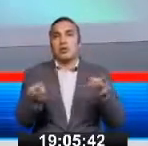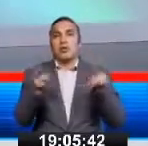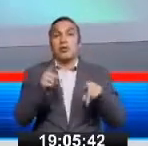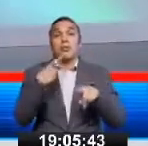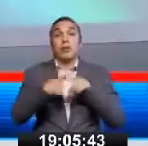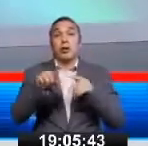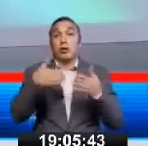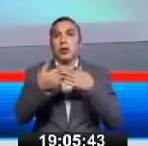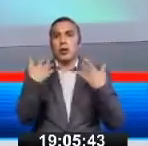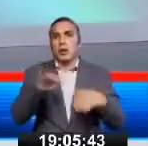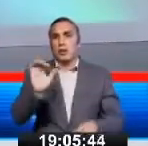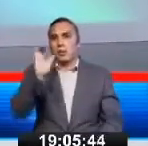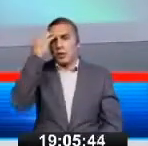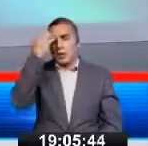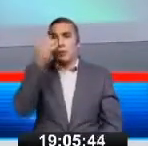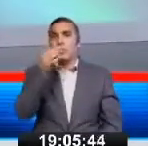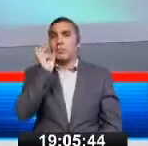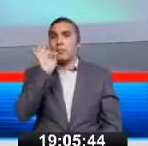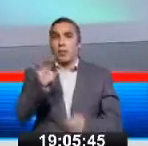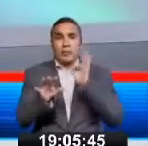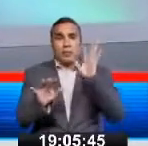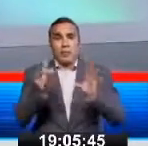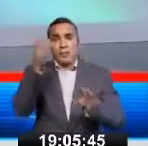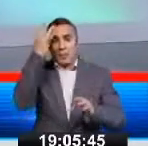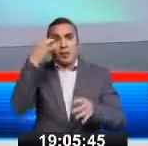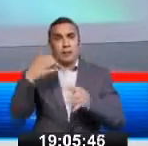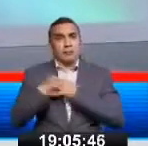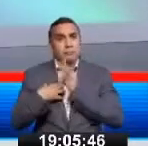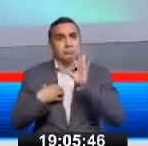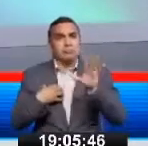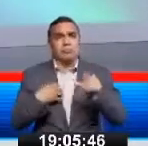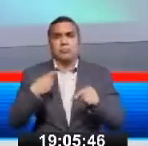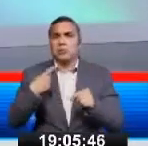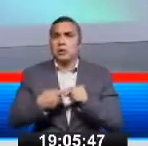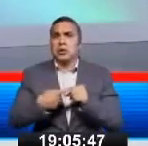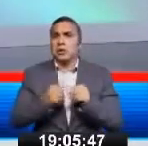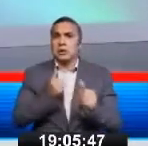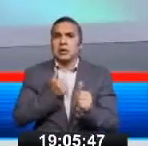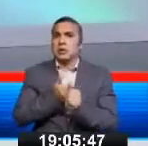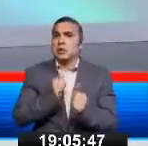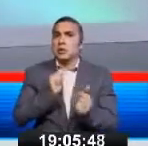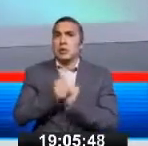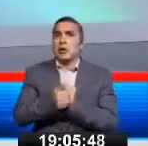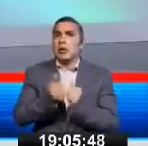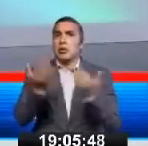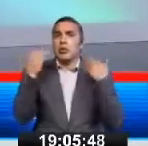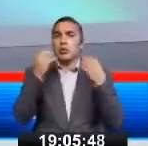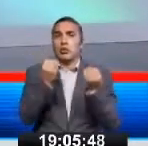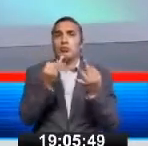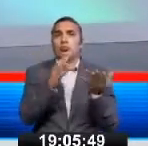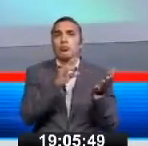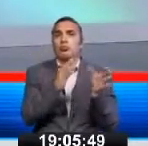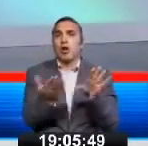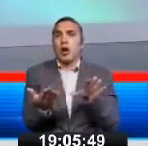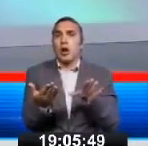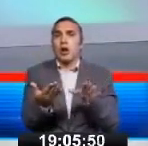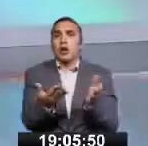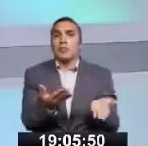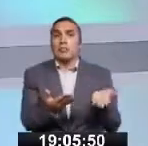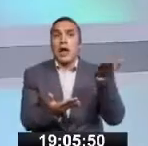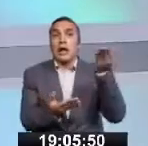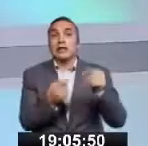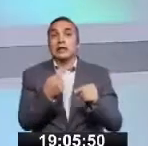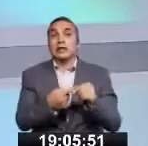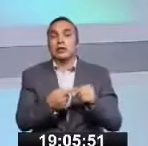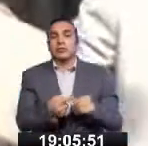a las preocupantes cifras de contagios de COVID-19, la capital está cerca de superar a Guayaquil en cuanto al número de fallecidos.